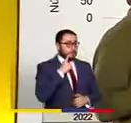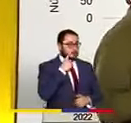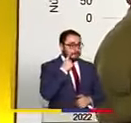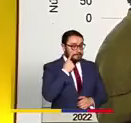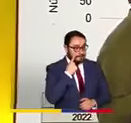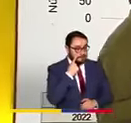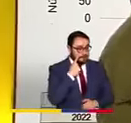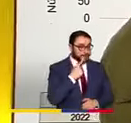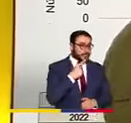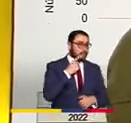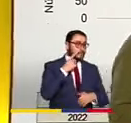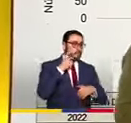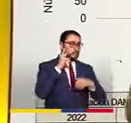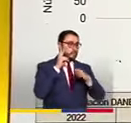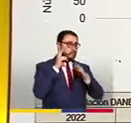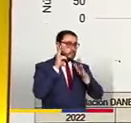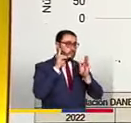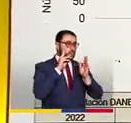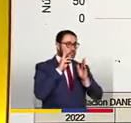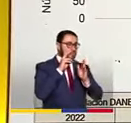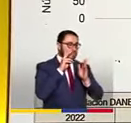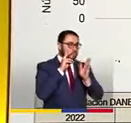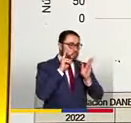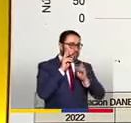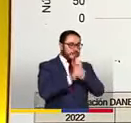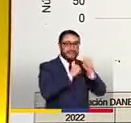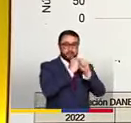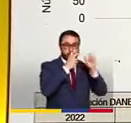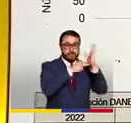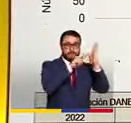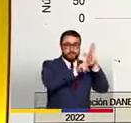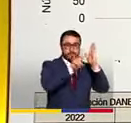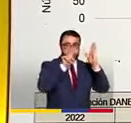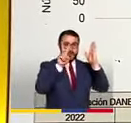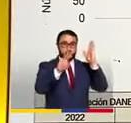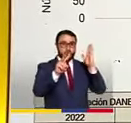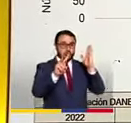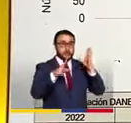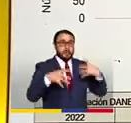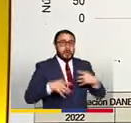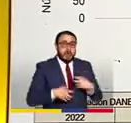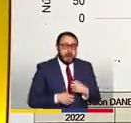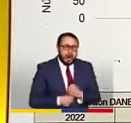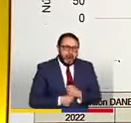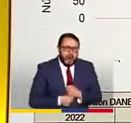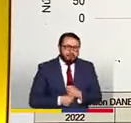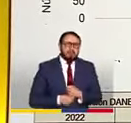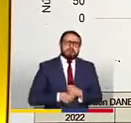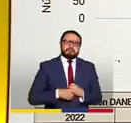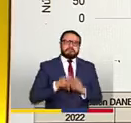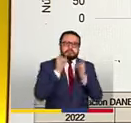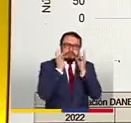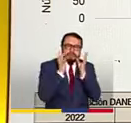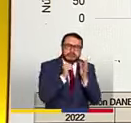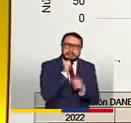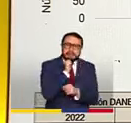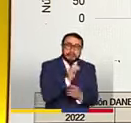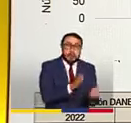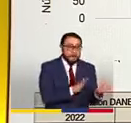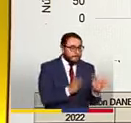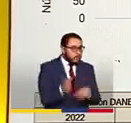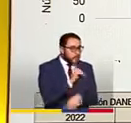406 casos de niños muertos por hambre, desnutrición aguda, menores de 5